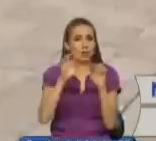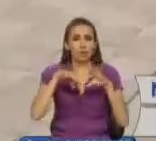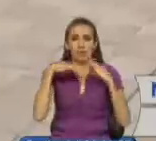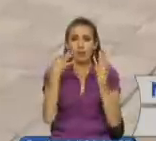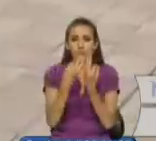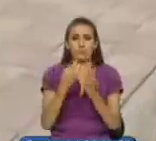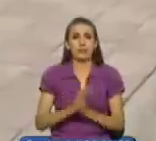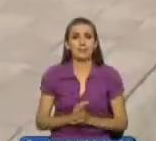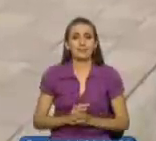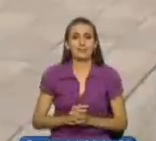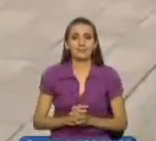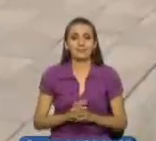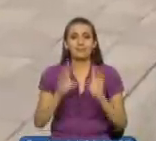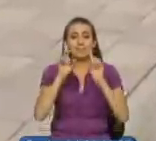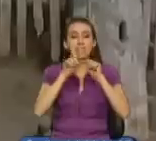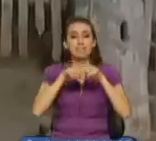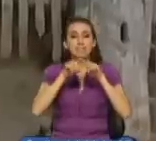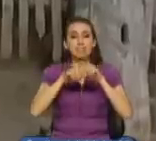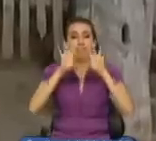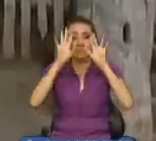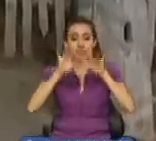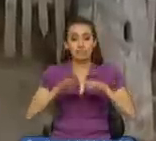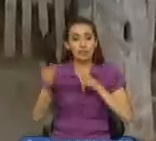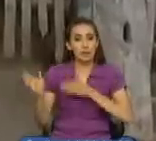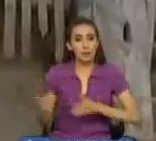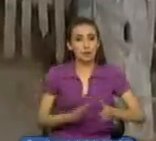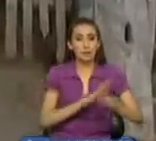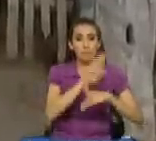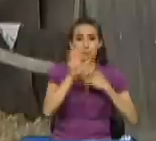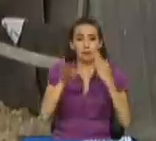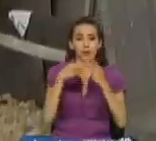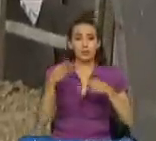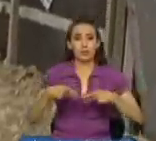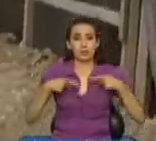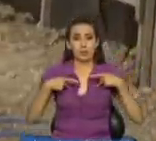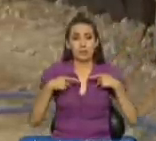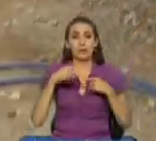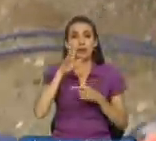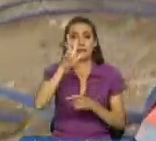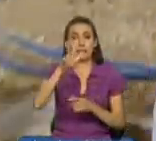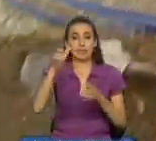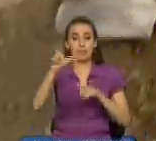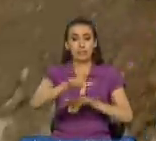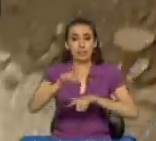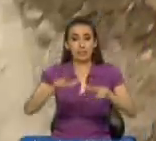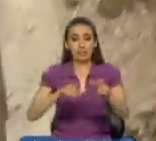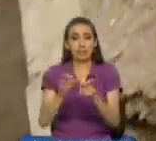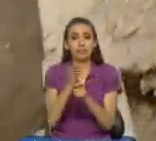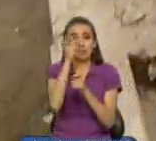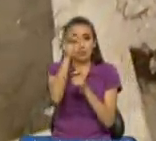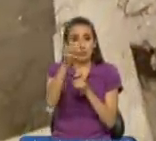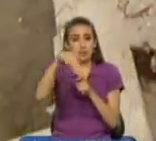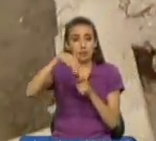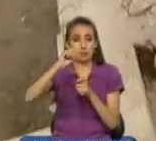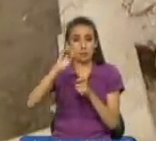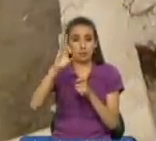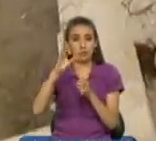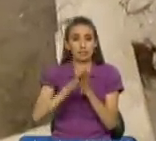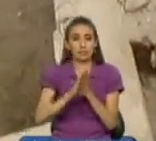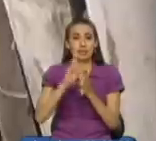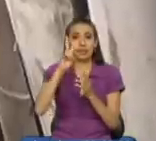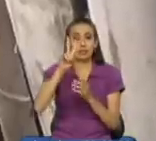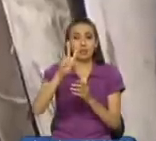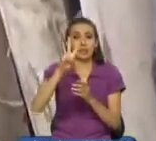familias según la secretaría técnica del plan toda una vida en tres barrios de Montes Sinaí se construirán 240